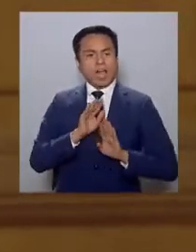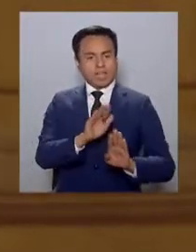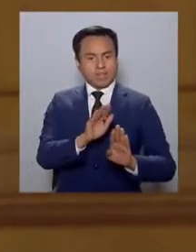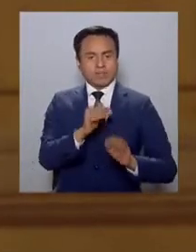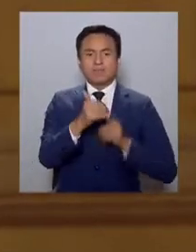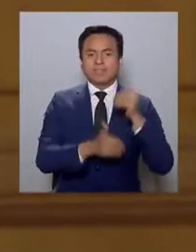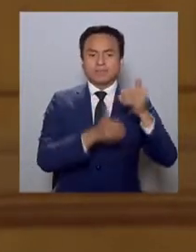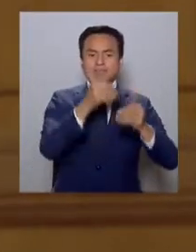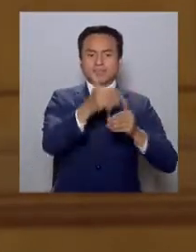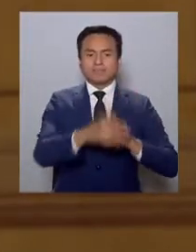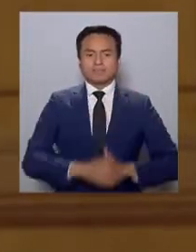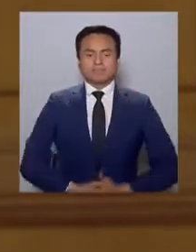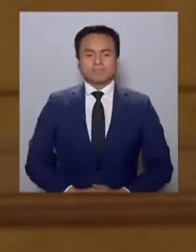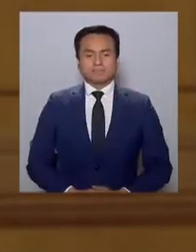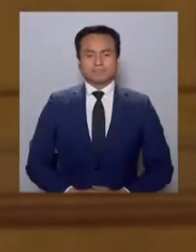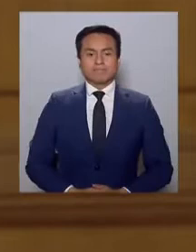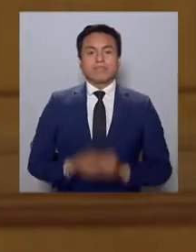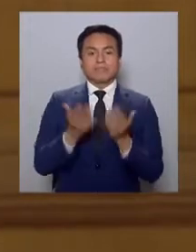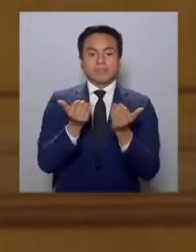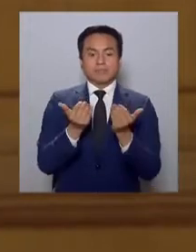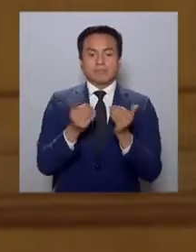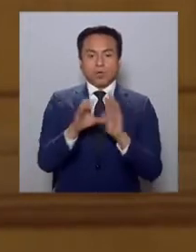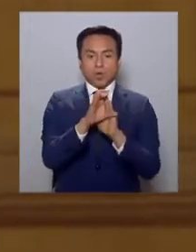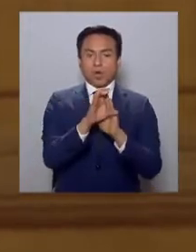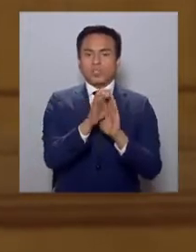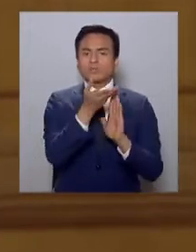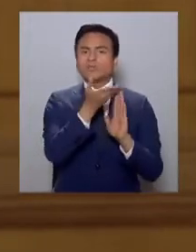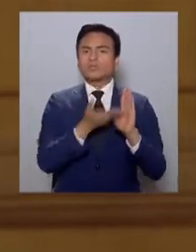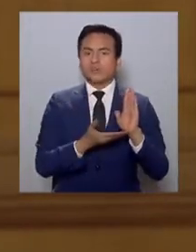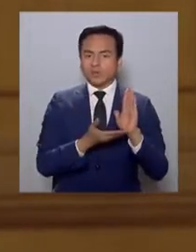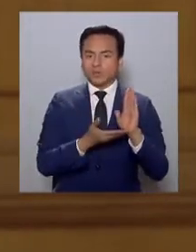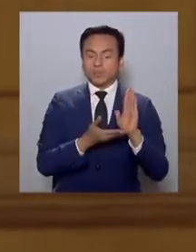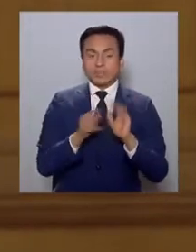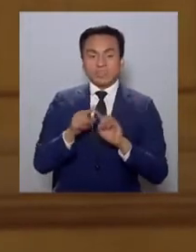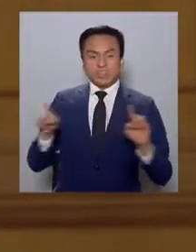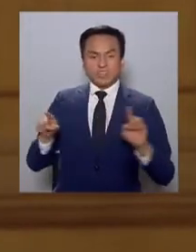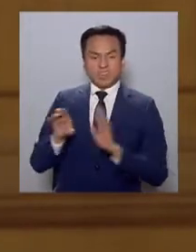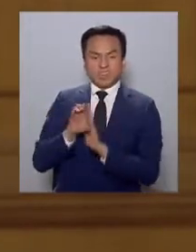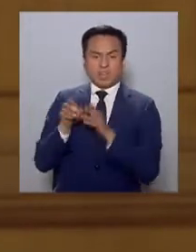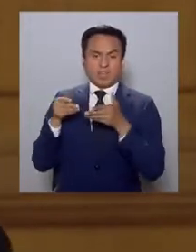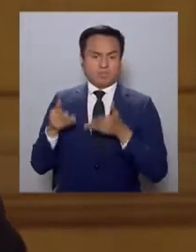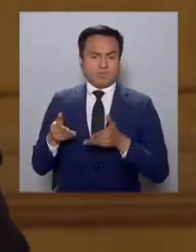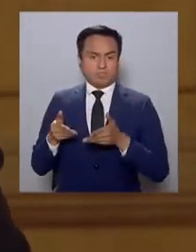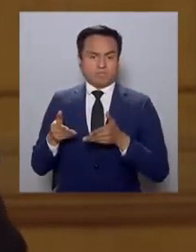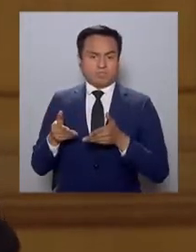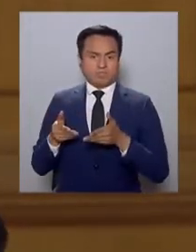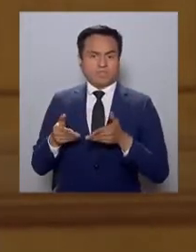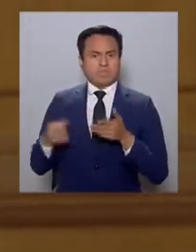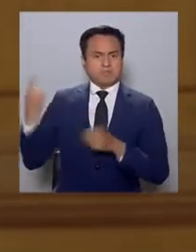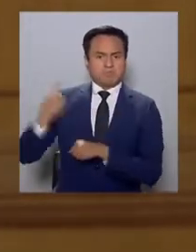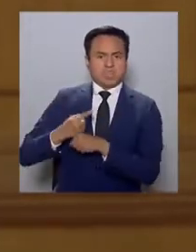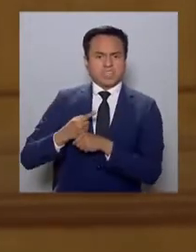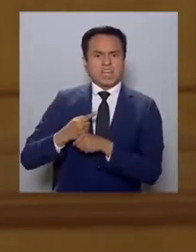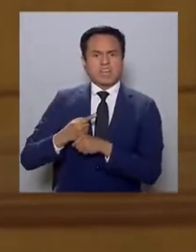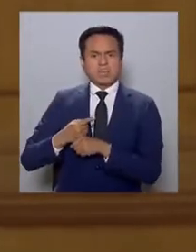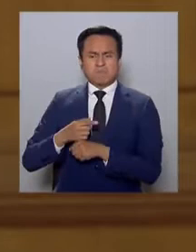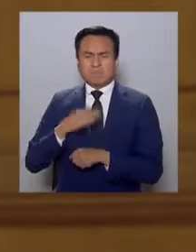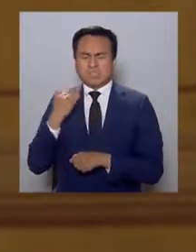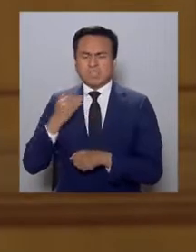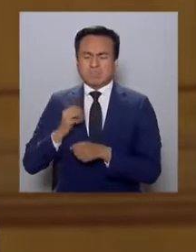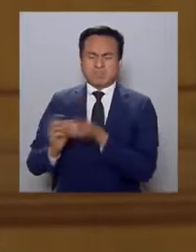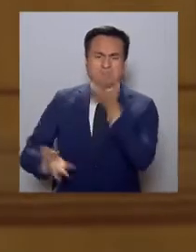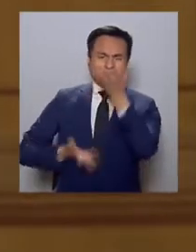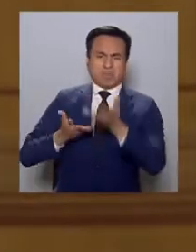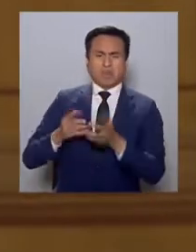para este proceso. Necesitamos una Constitución que, a diferencia de la actual, impuesta sangre y fuego en los momentos